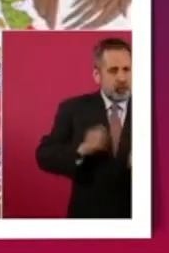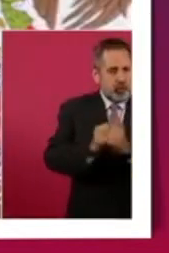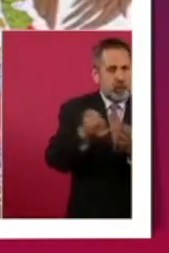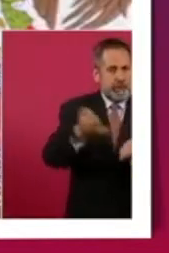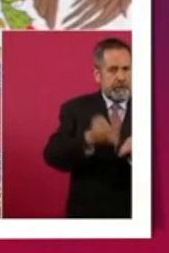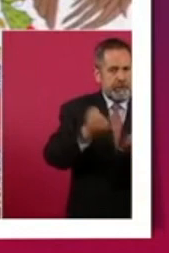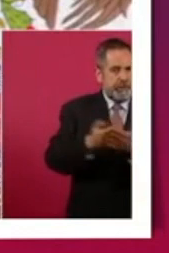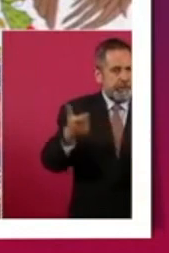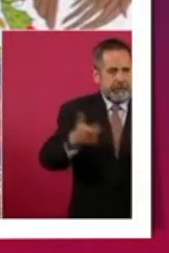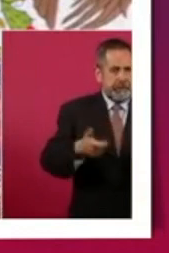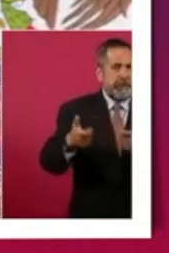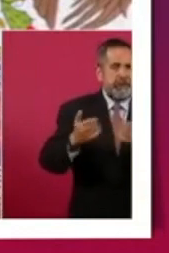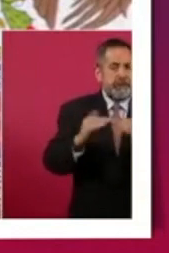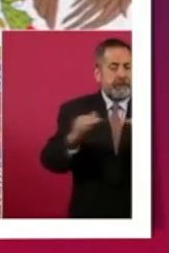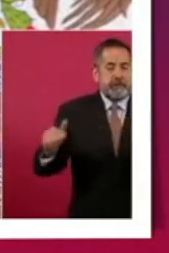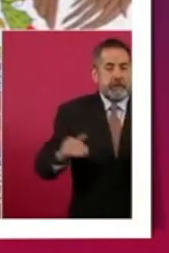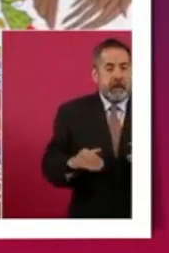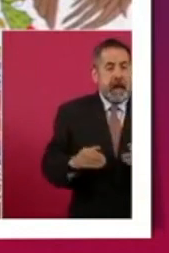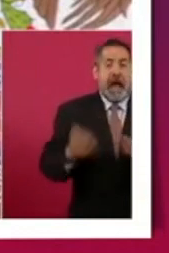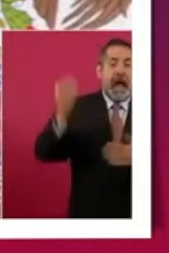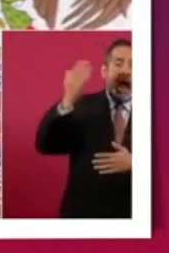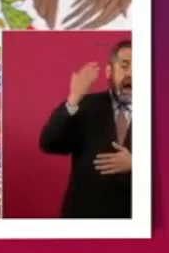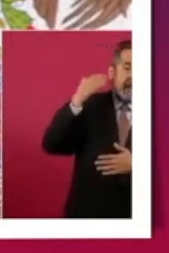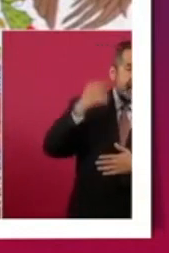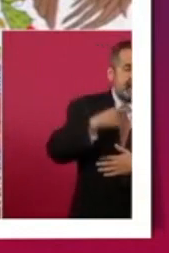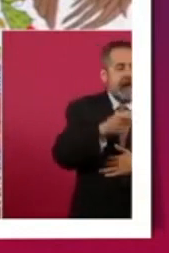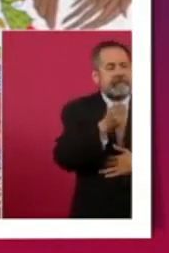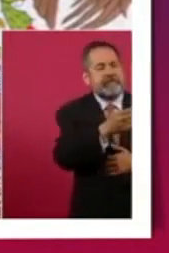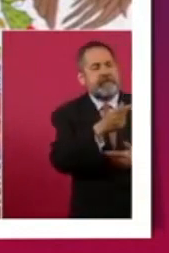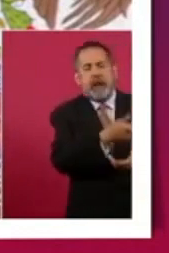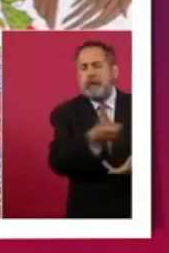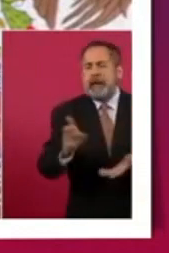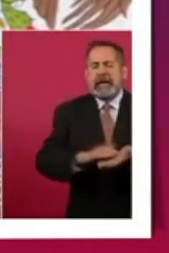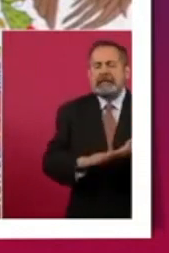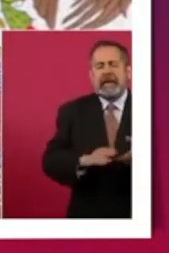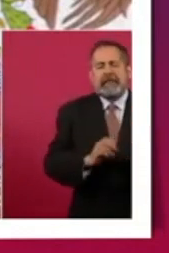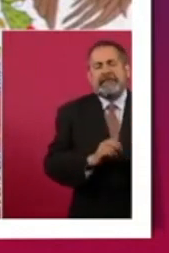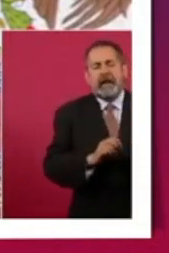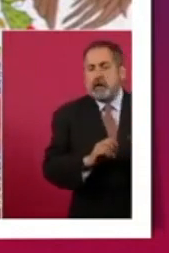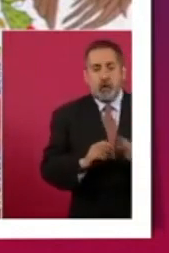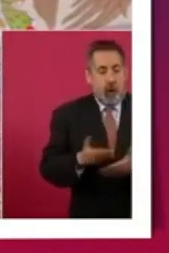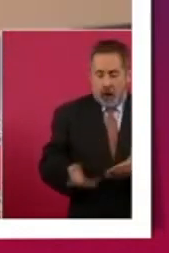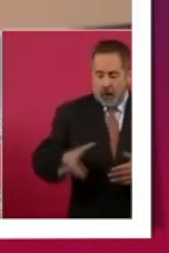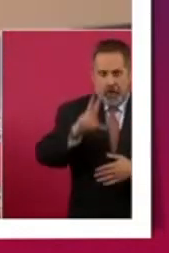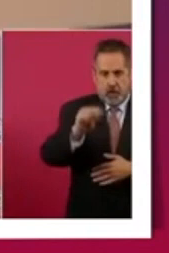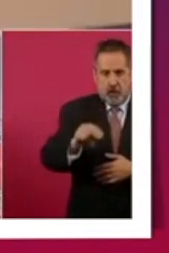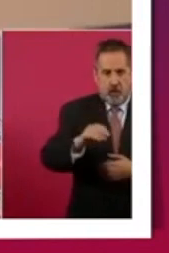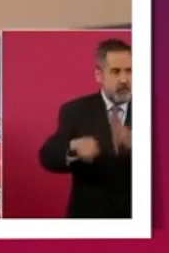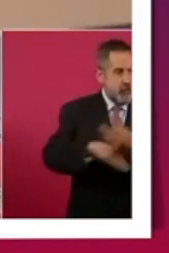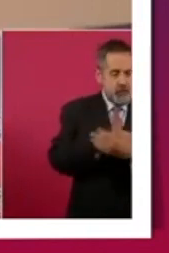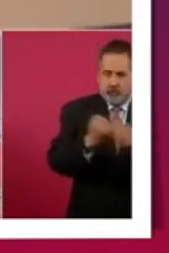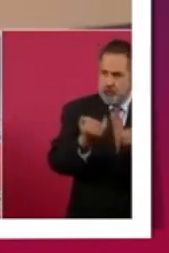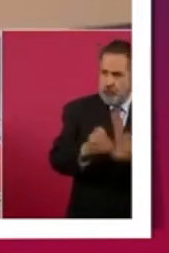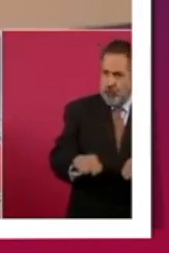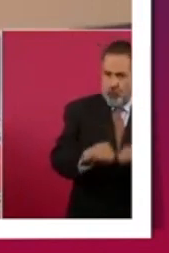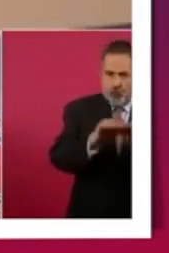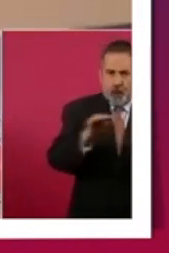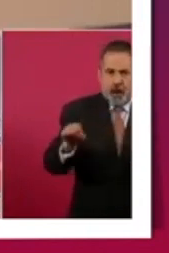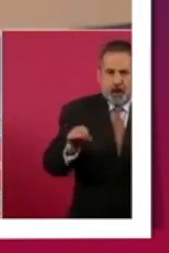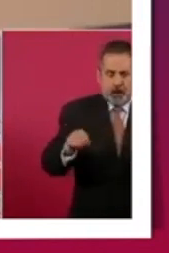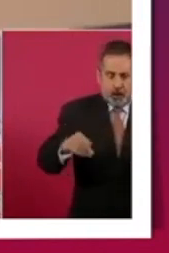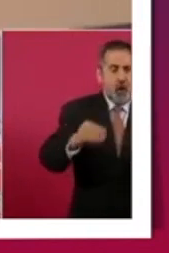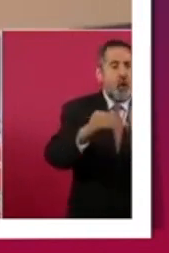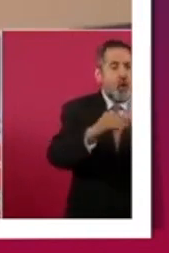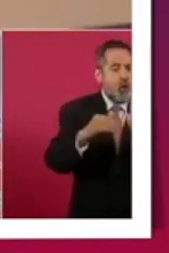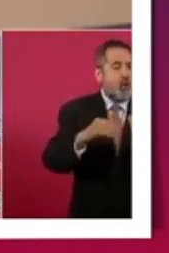López Obrador de nombrar a Raquel Buenrostro en Economía, y destaca que existe una buena relación con ella, una